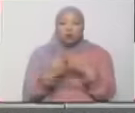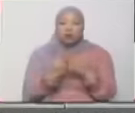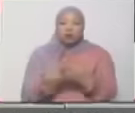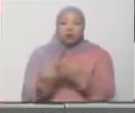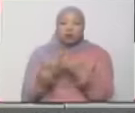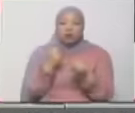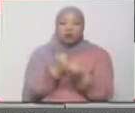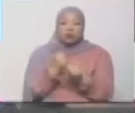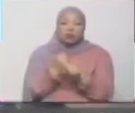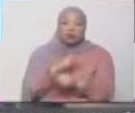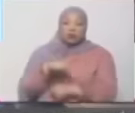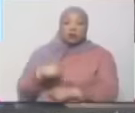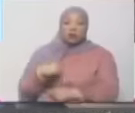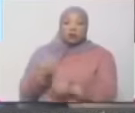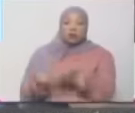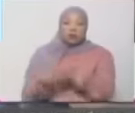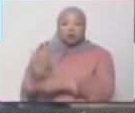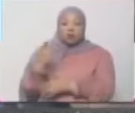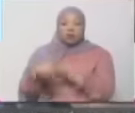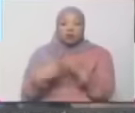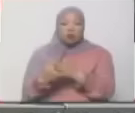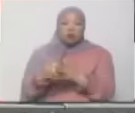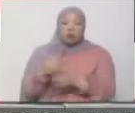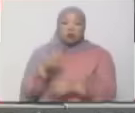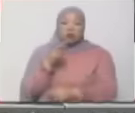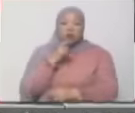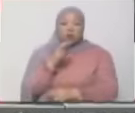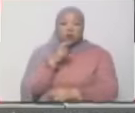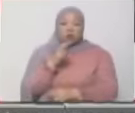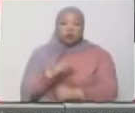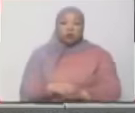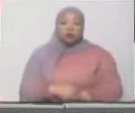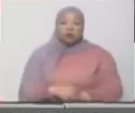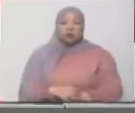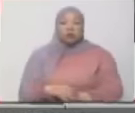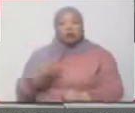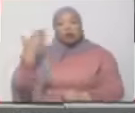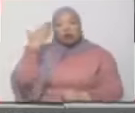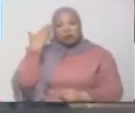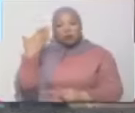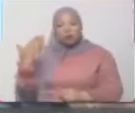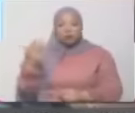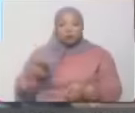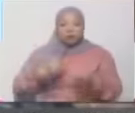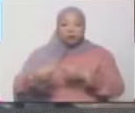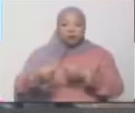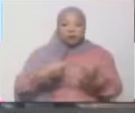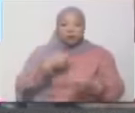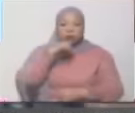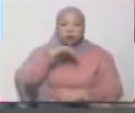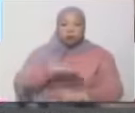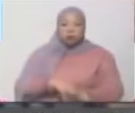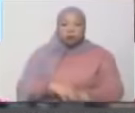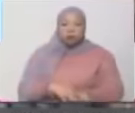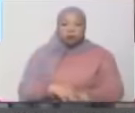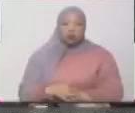entre precursora fundadora y la generación de oro. Ricardo Menéndez, vamos a saludar a Ricardo, el coordinador del bloque histórico.